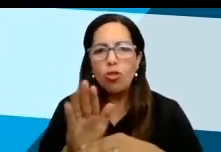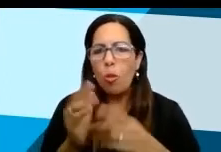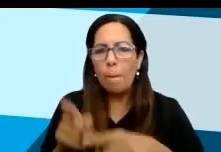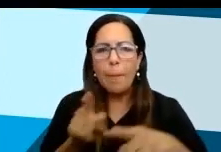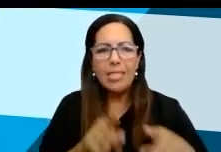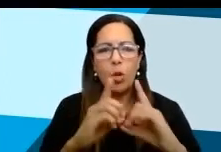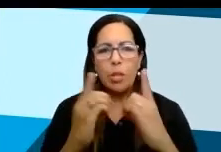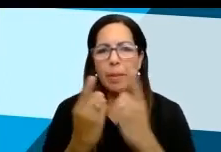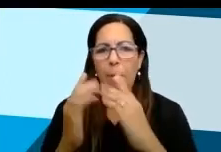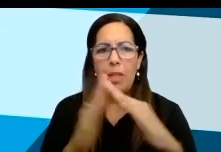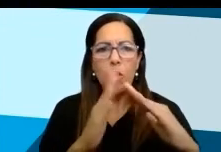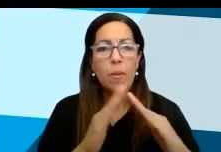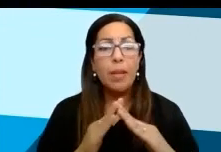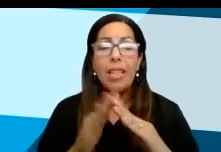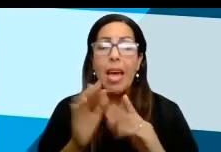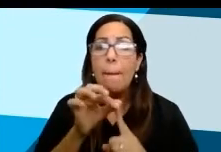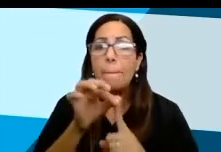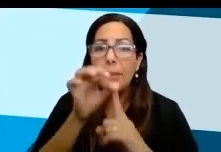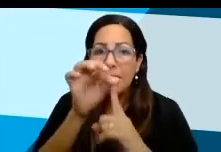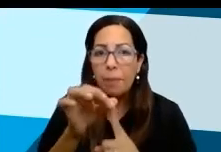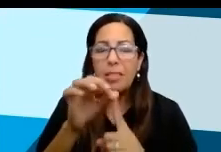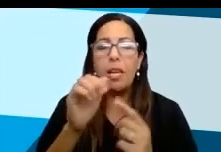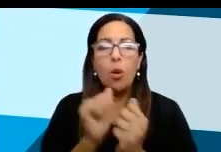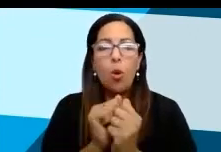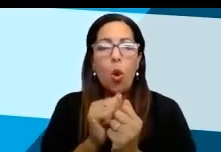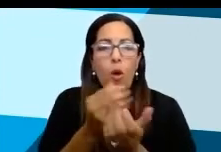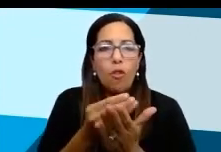Vivienda, específicamente con los fondos CDBGDR,